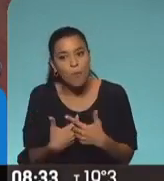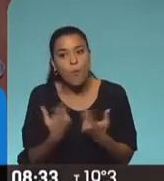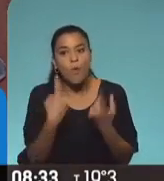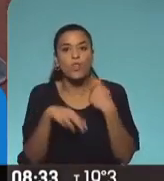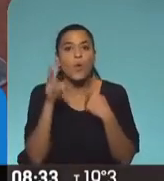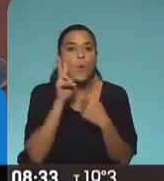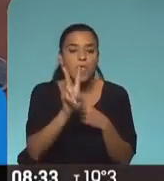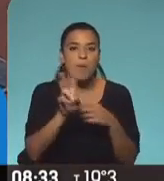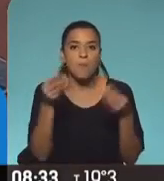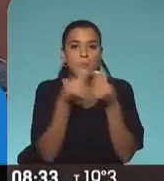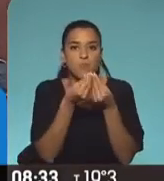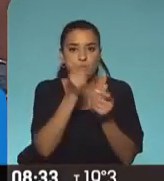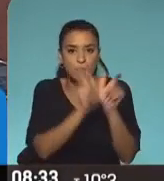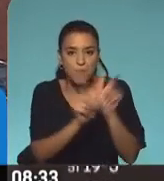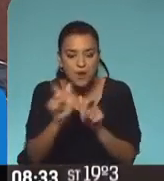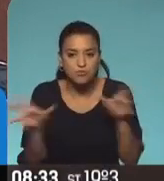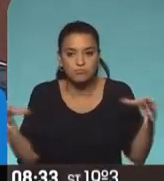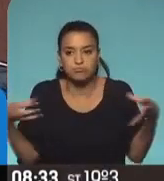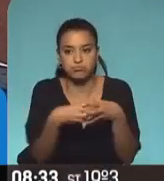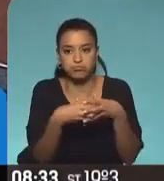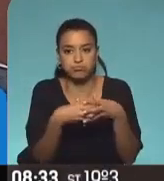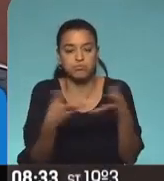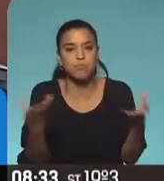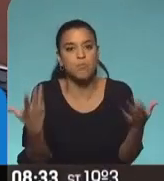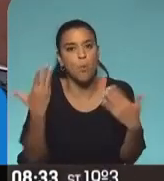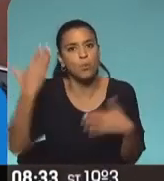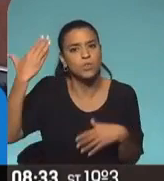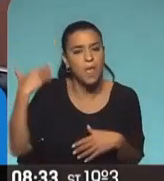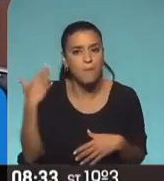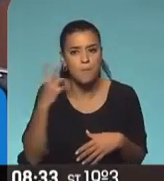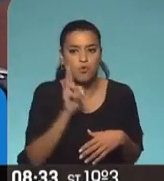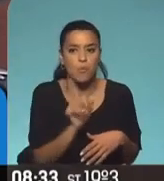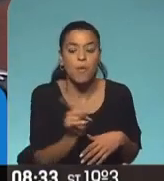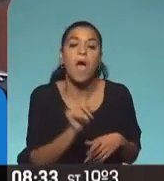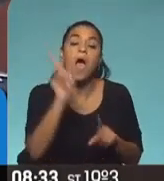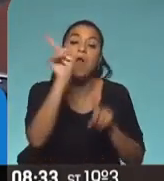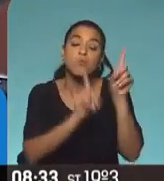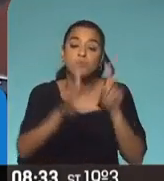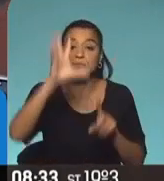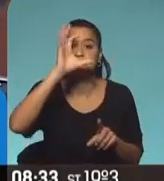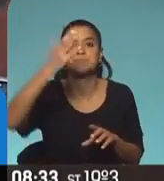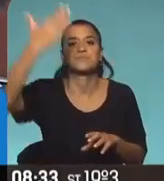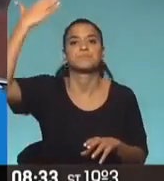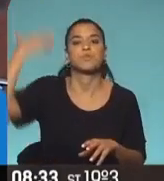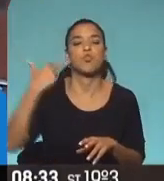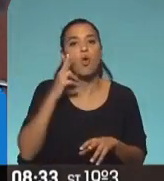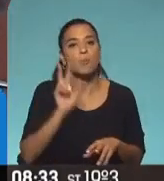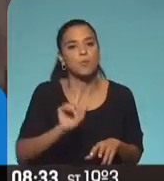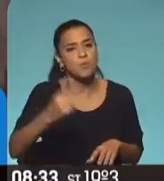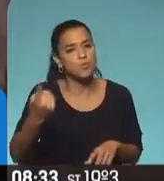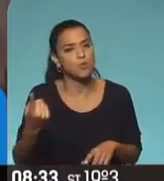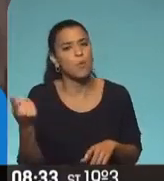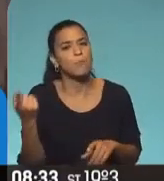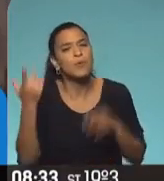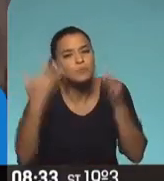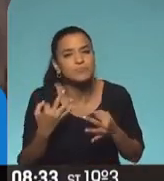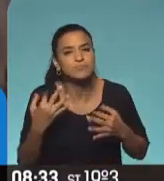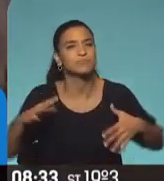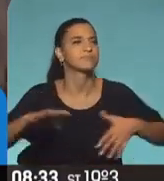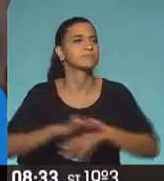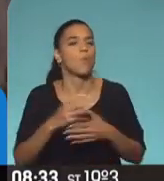bloque numeroso que hacía tanto tiempo no nos miraban algunos recordaron el 2001 pero tampoco con demasiada precisión